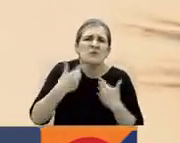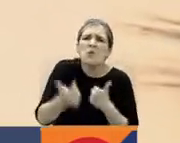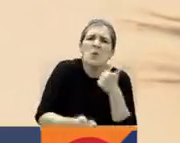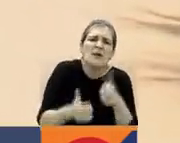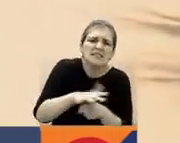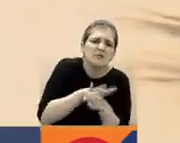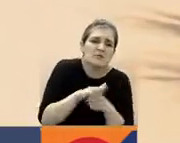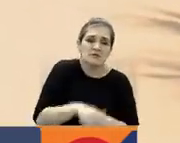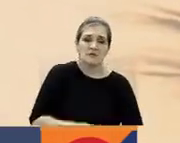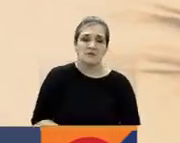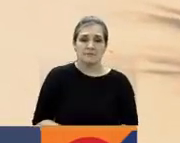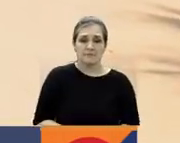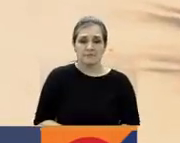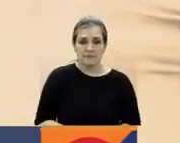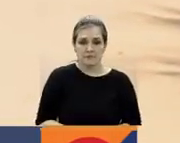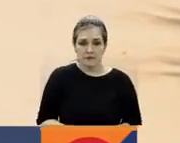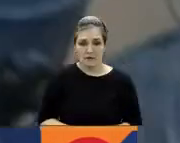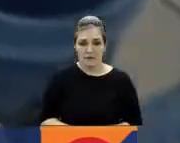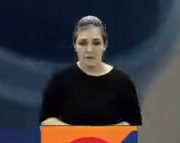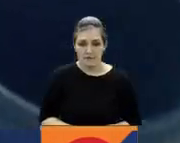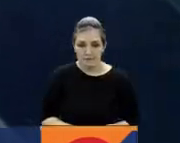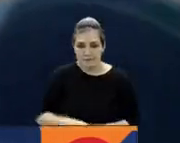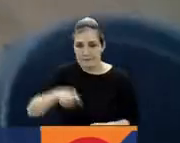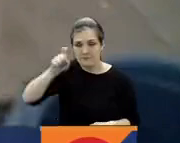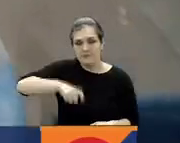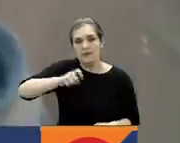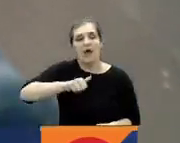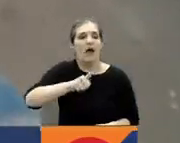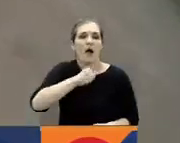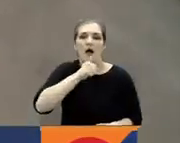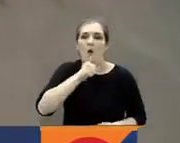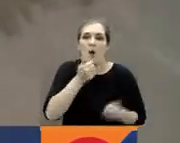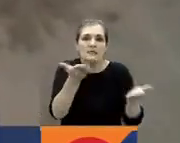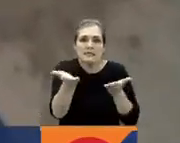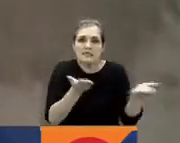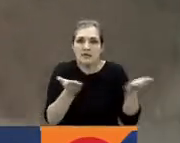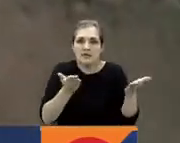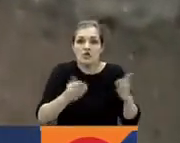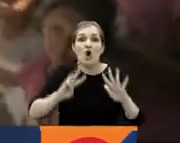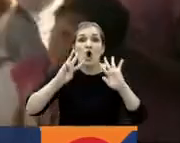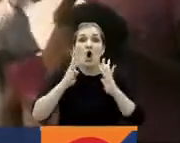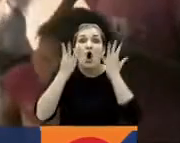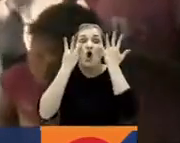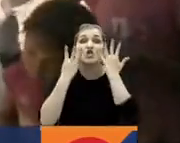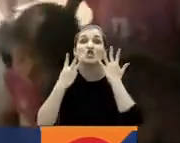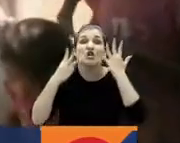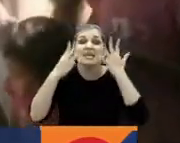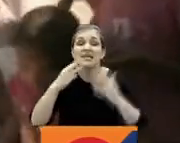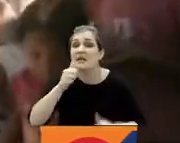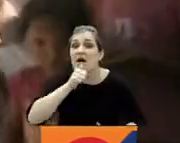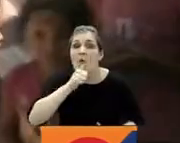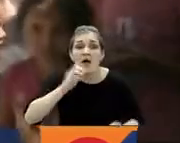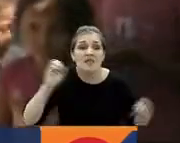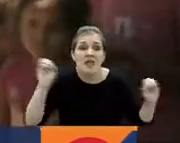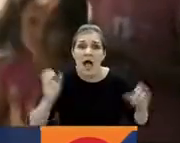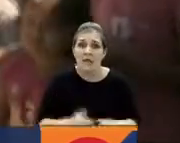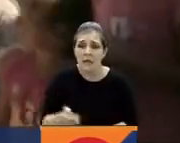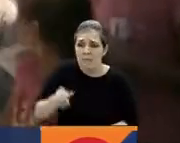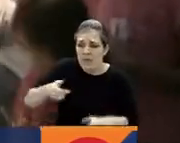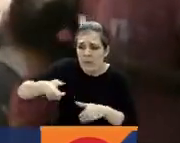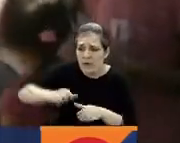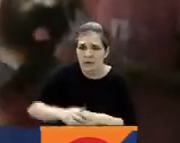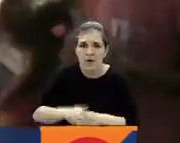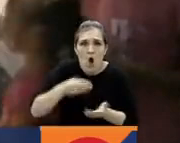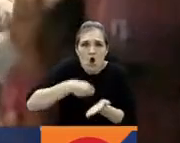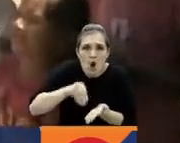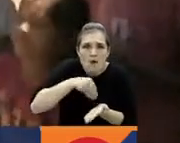Bueno, la necesidad del agua, del servicio, que tenemos más de 8 días sin agua, y cómo es que estamos posible comprando